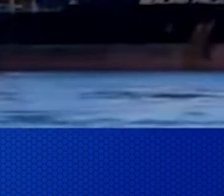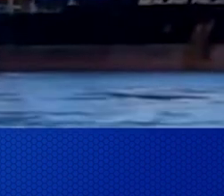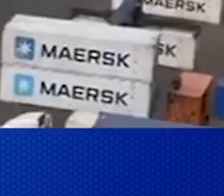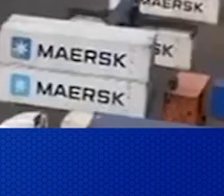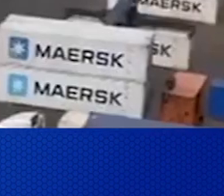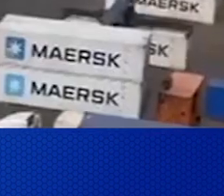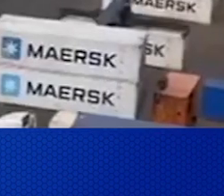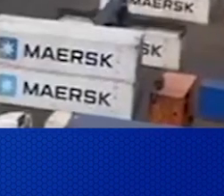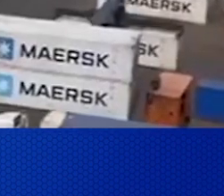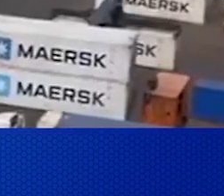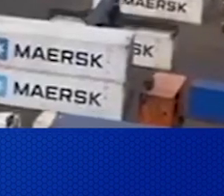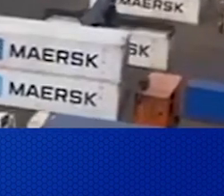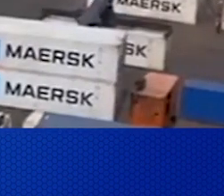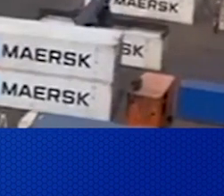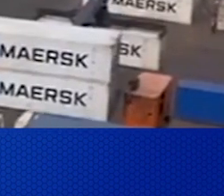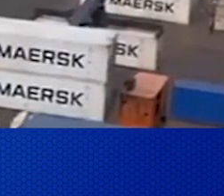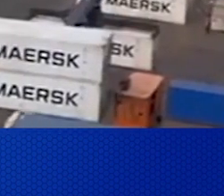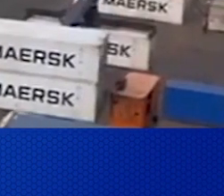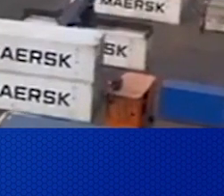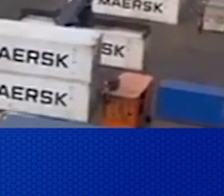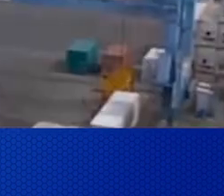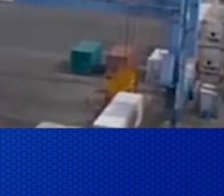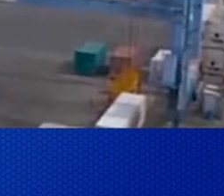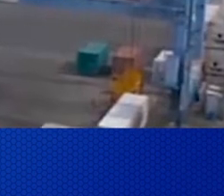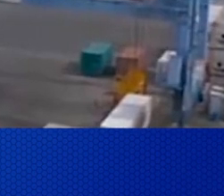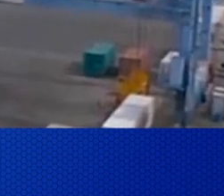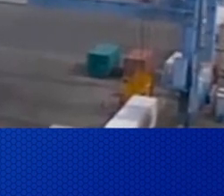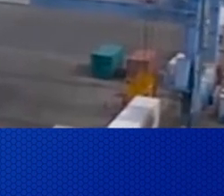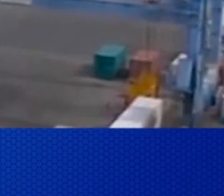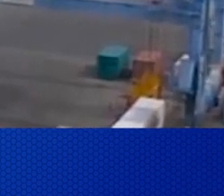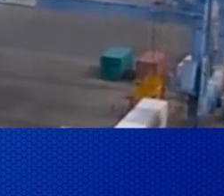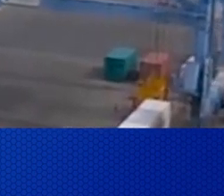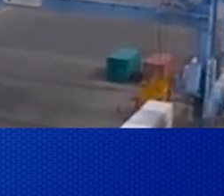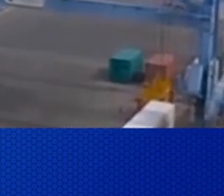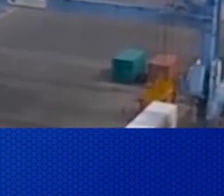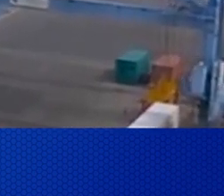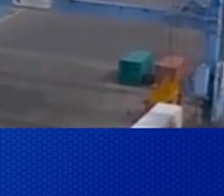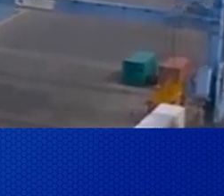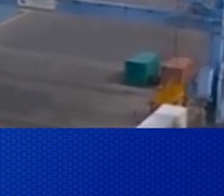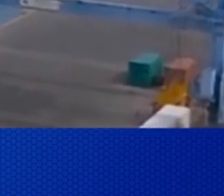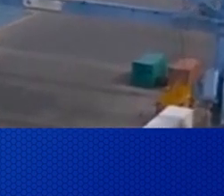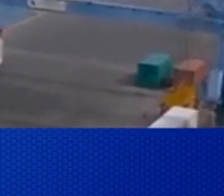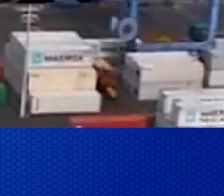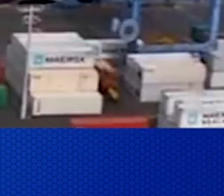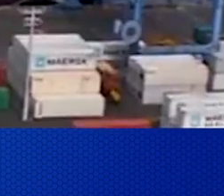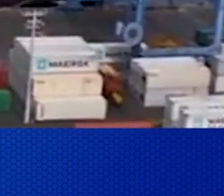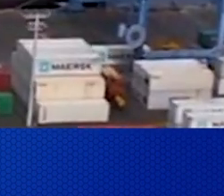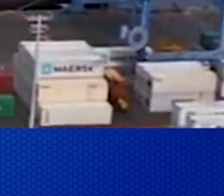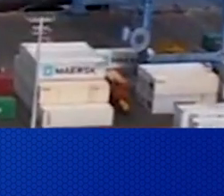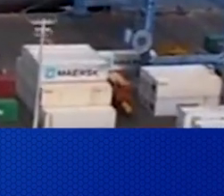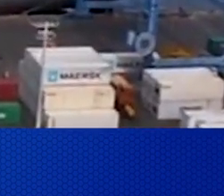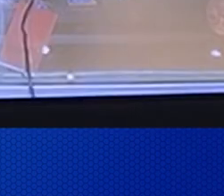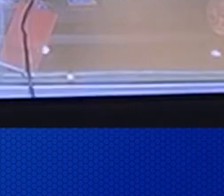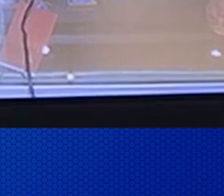productores nicaragüenses y exportadores en muy buenas condiciones, ya que muchos productos entrarían de manera inmediata con